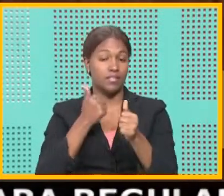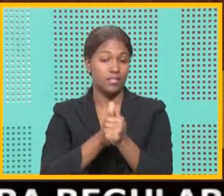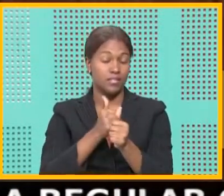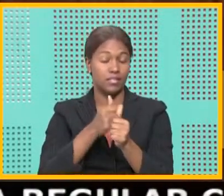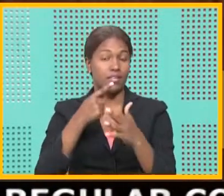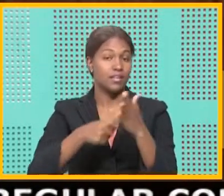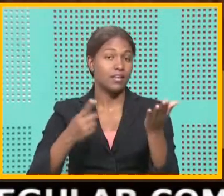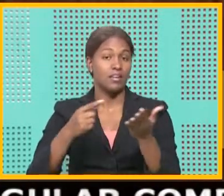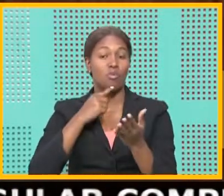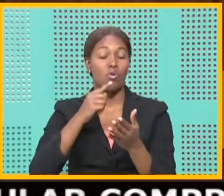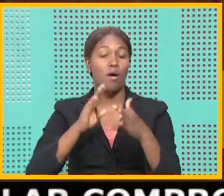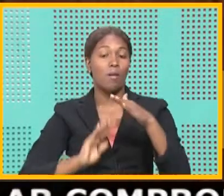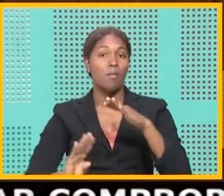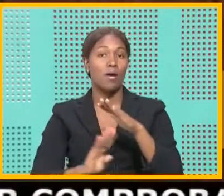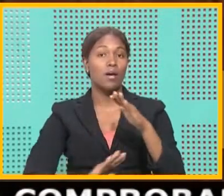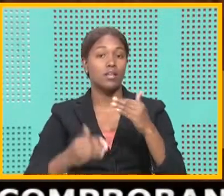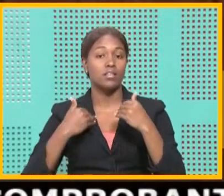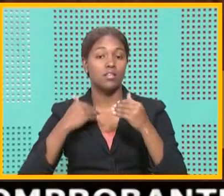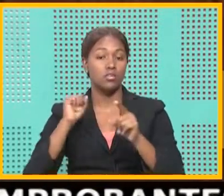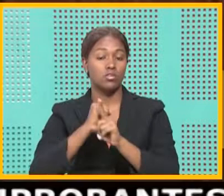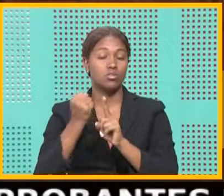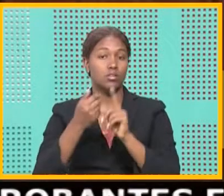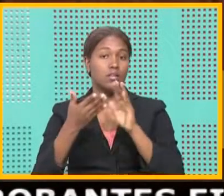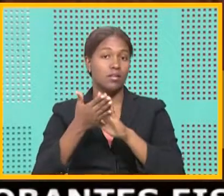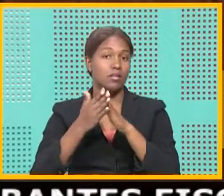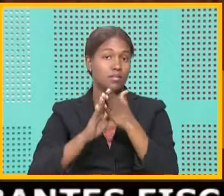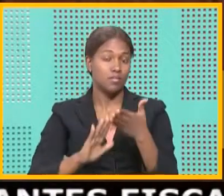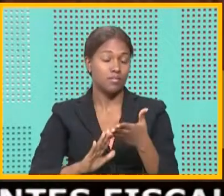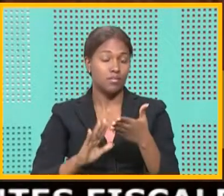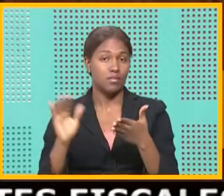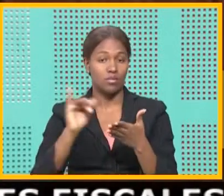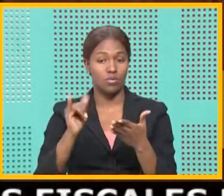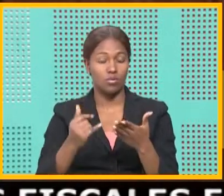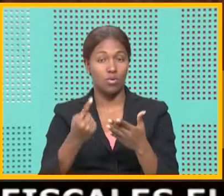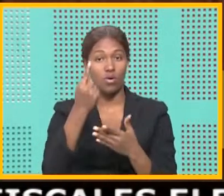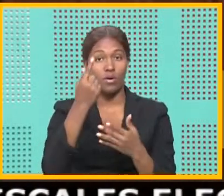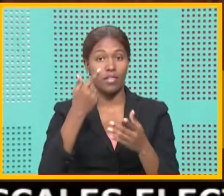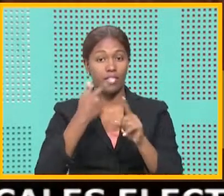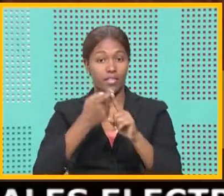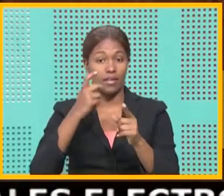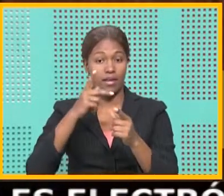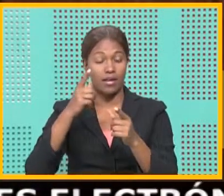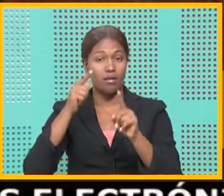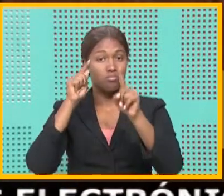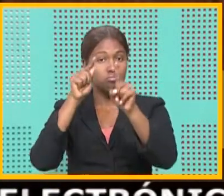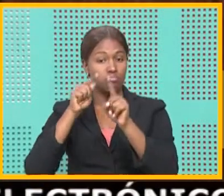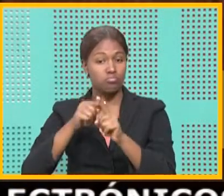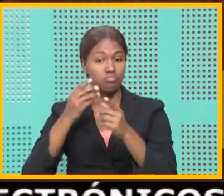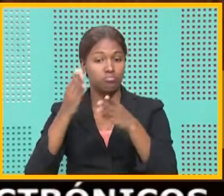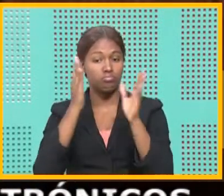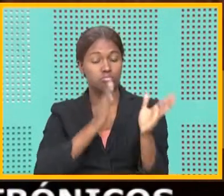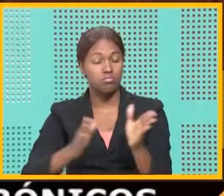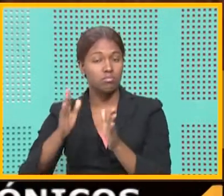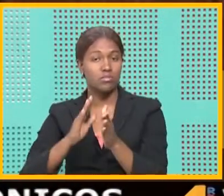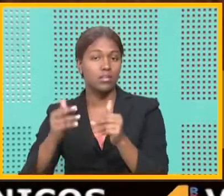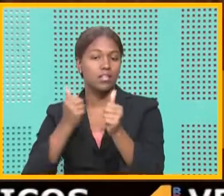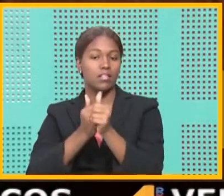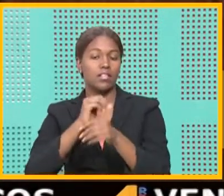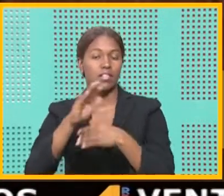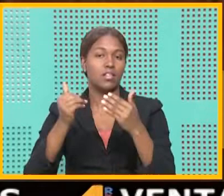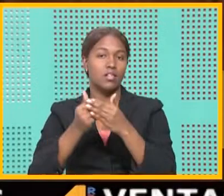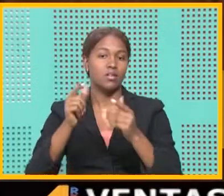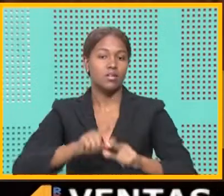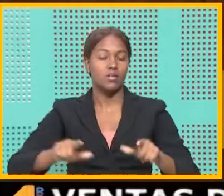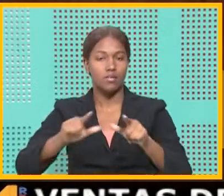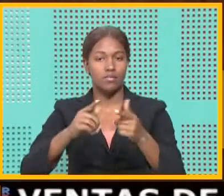es una de las bases de una sociedad de paz y uno de los principios de organización de todo